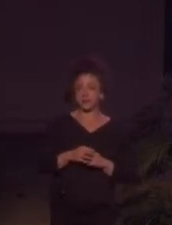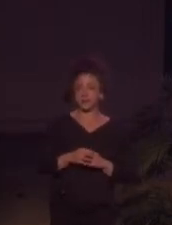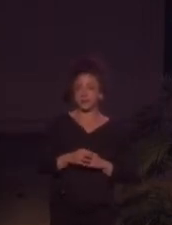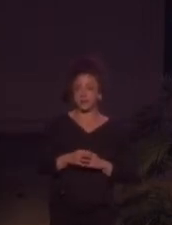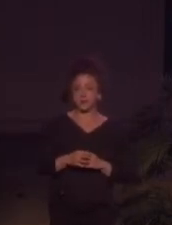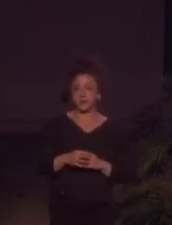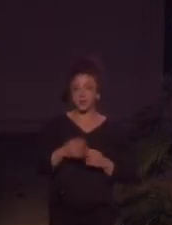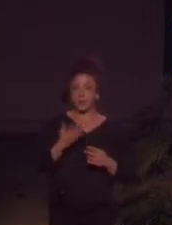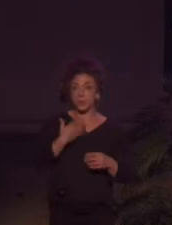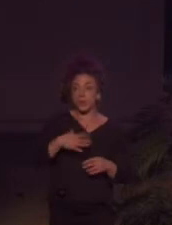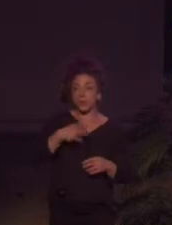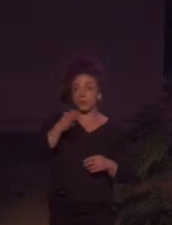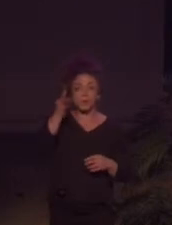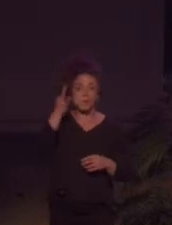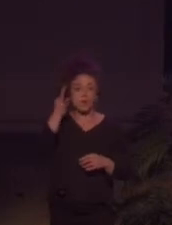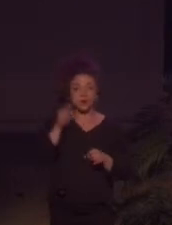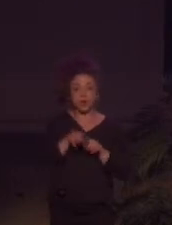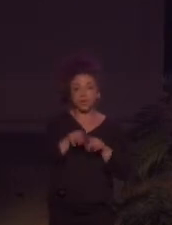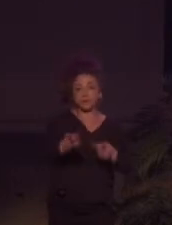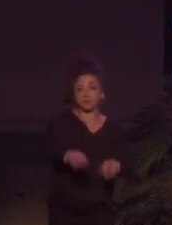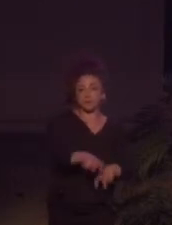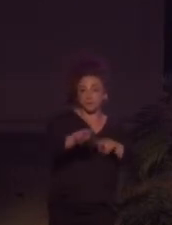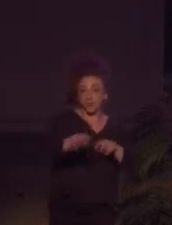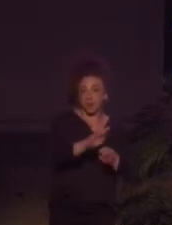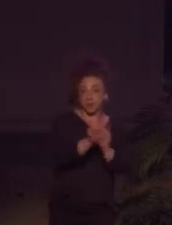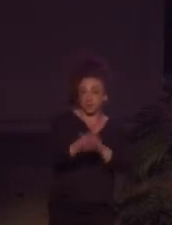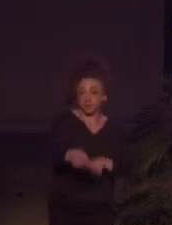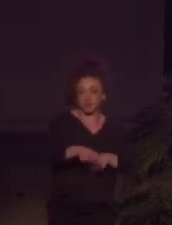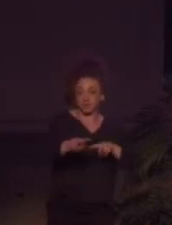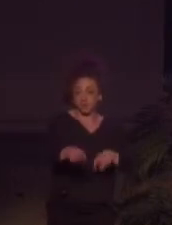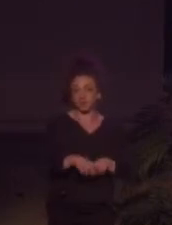ser una salida, que no lo sé, pero bueno, que es un tema